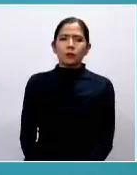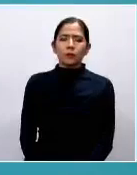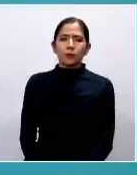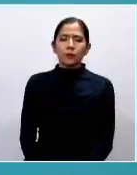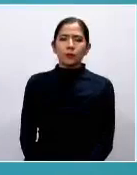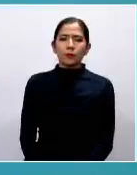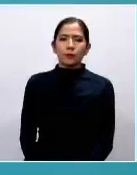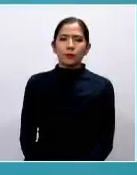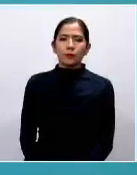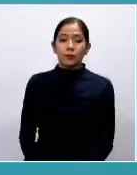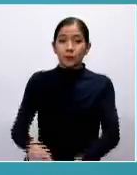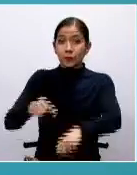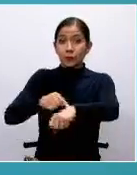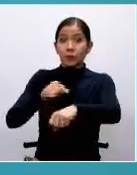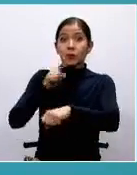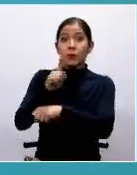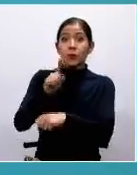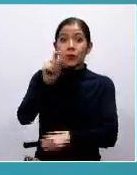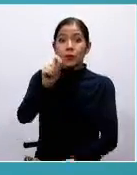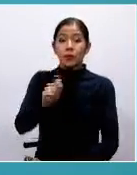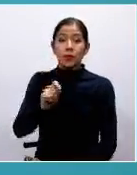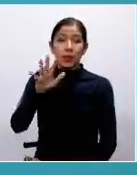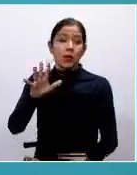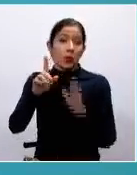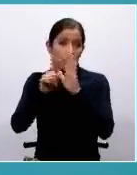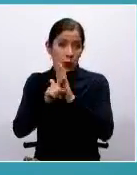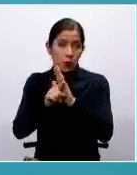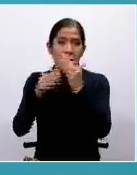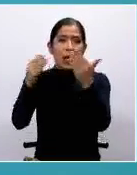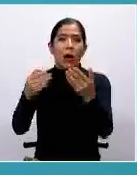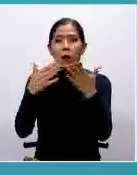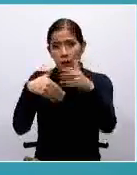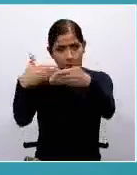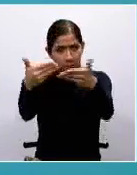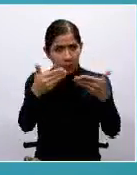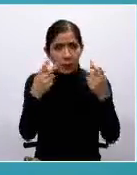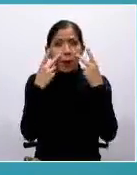13 horas con 5 minutos. A continuación, los invitamos a revisar la información.